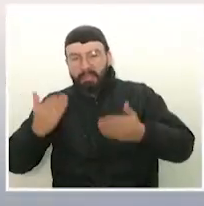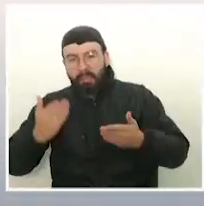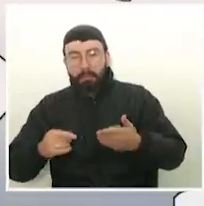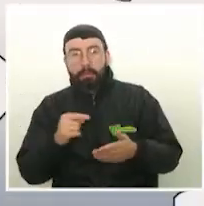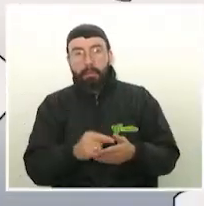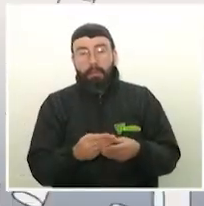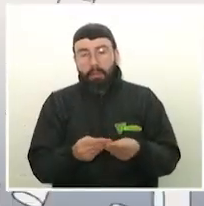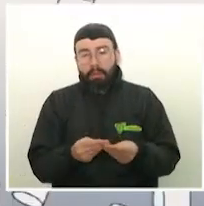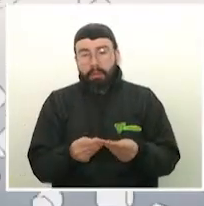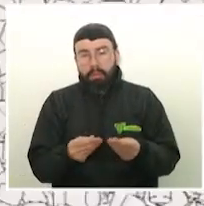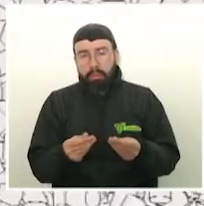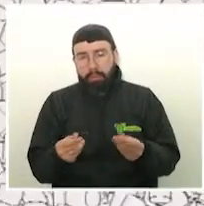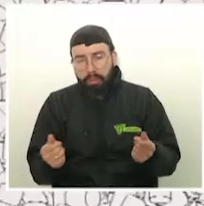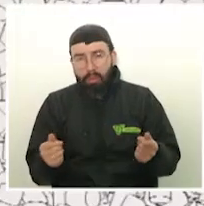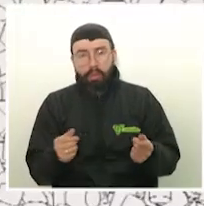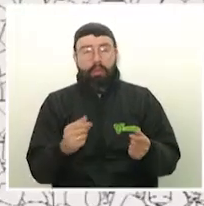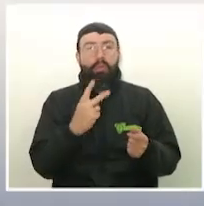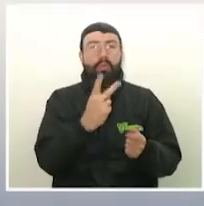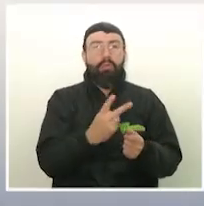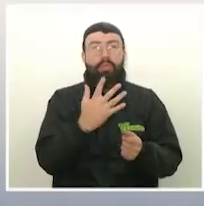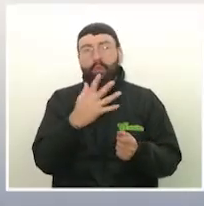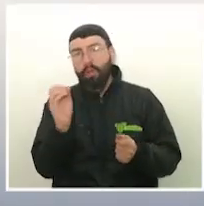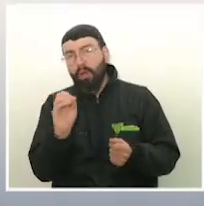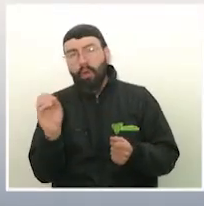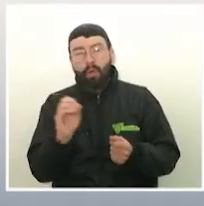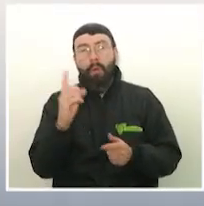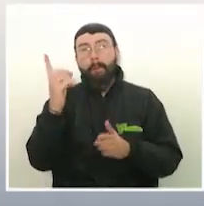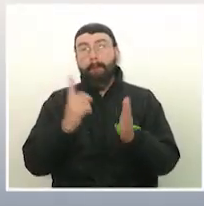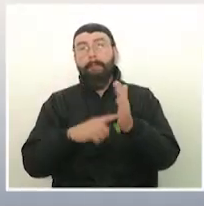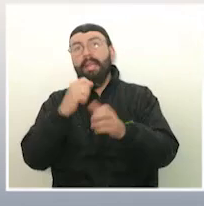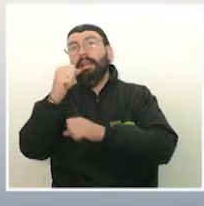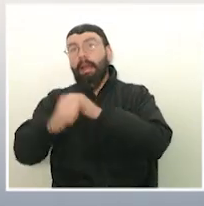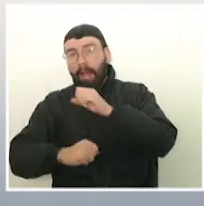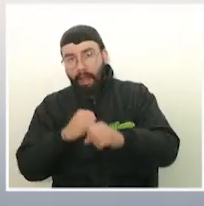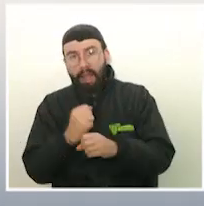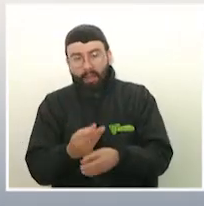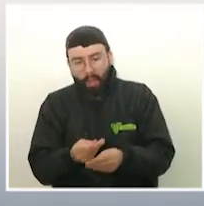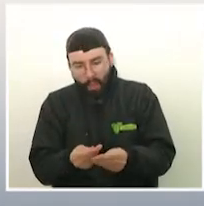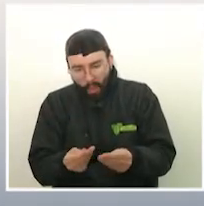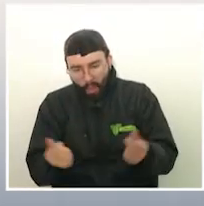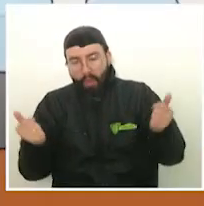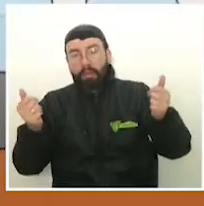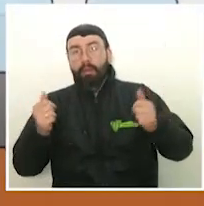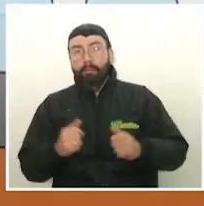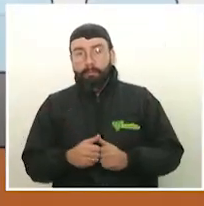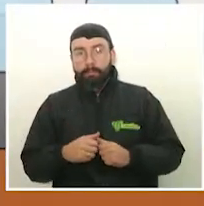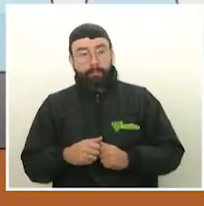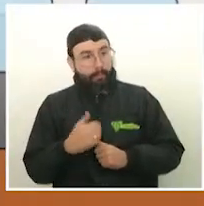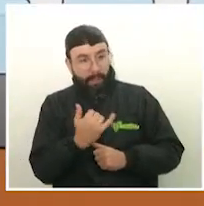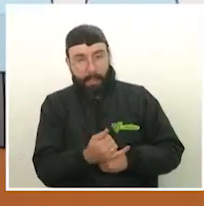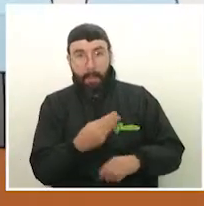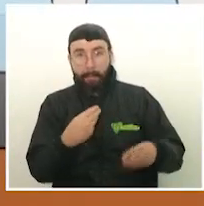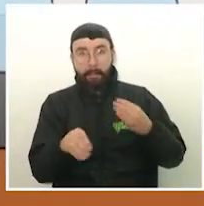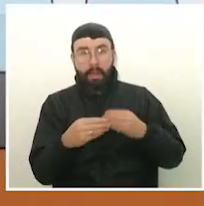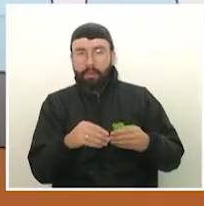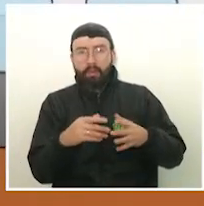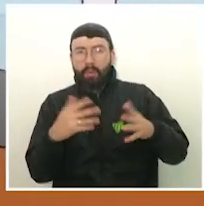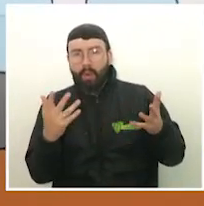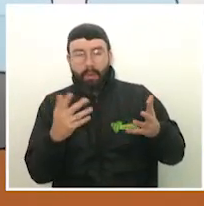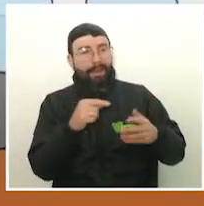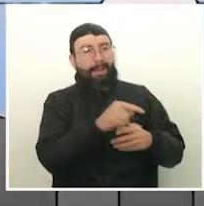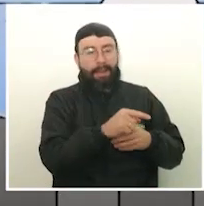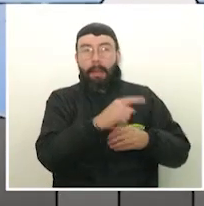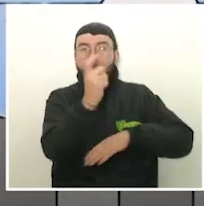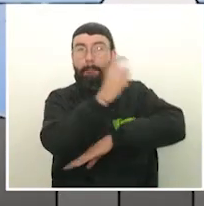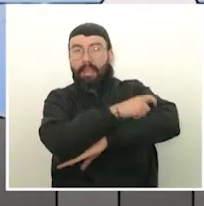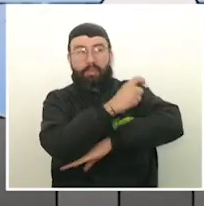degradación oscila entre los 150 y 1000 años. Recordemos que el plástico se forma por el enlace químico de